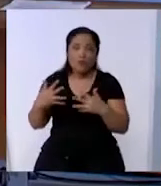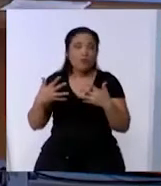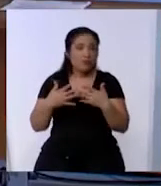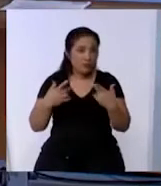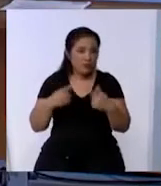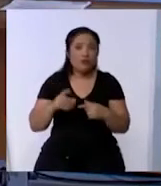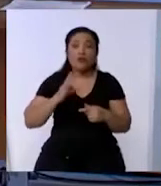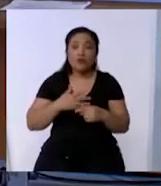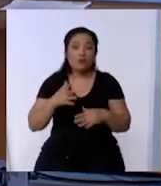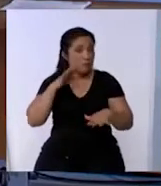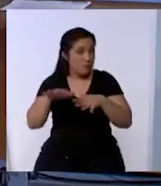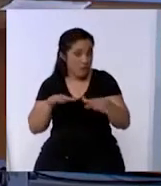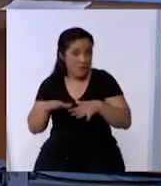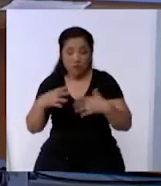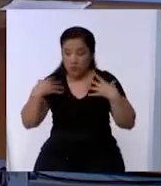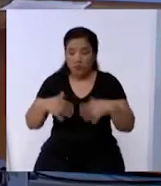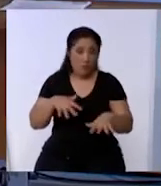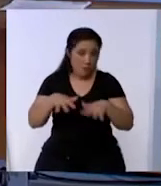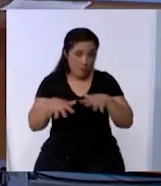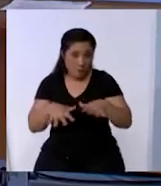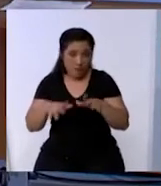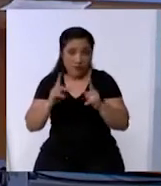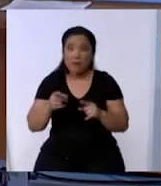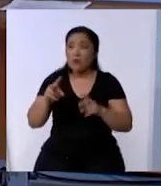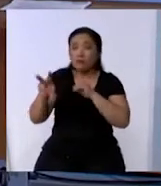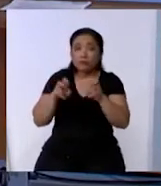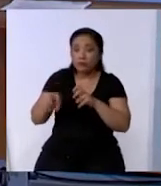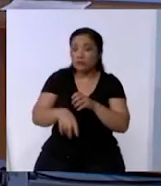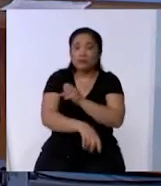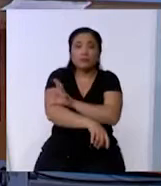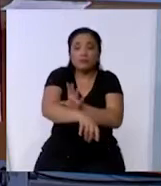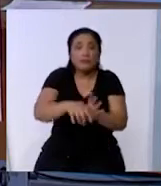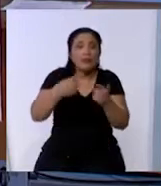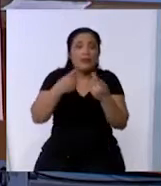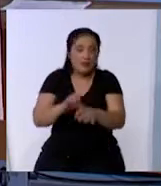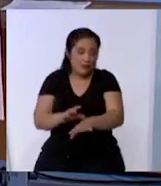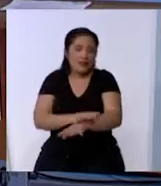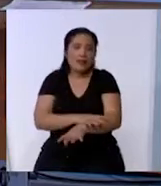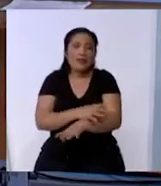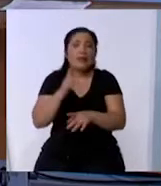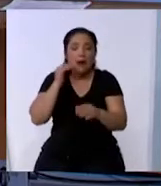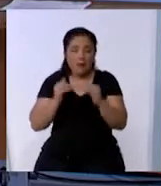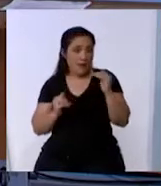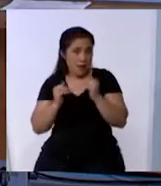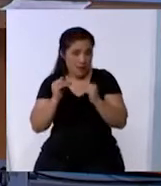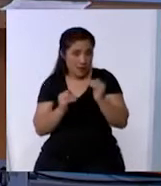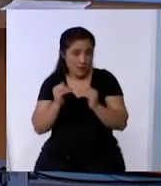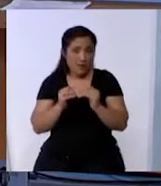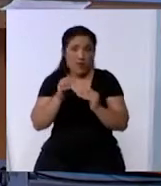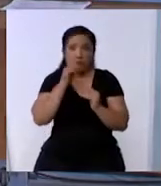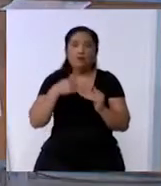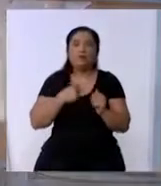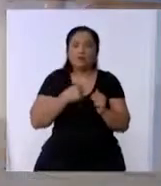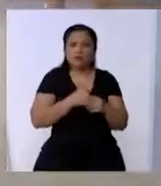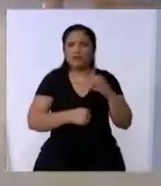estamos en movimiento y nuestro cuerpo también capta los electrones, sí, ¿verdad? De repente, para que haya un equilibrio, es que chispeamos,